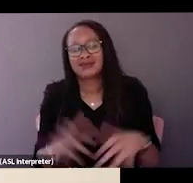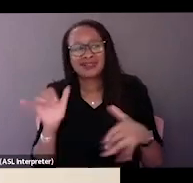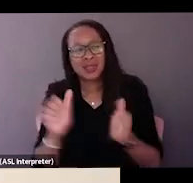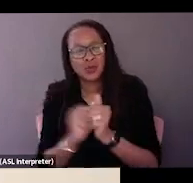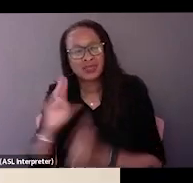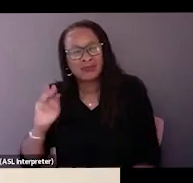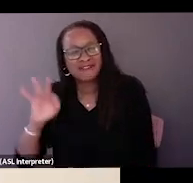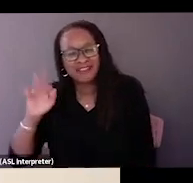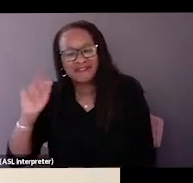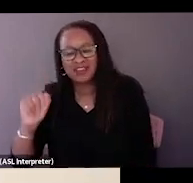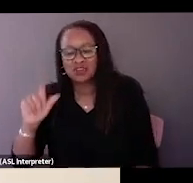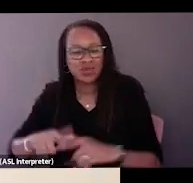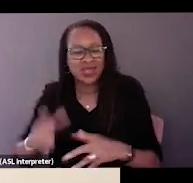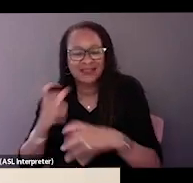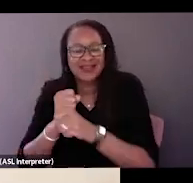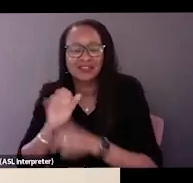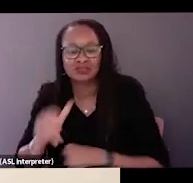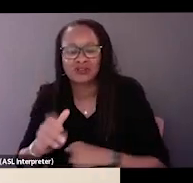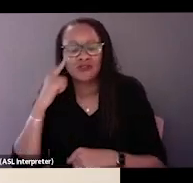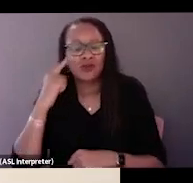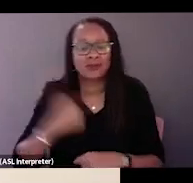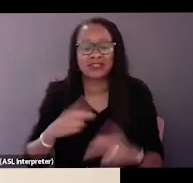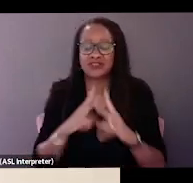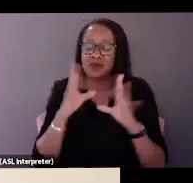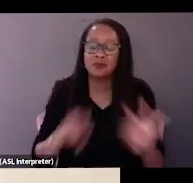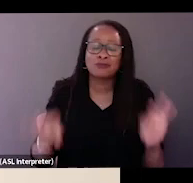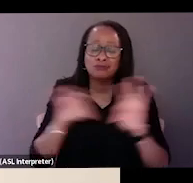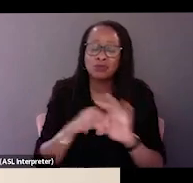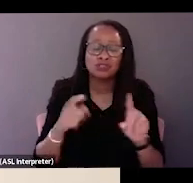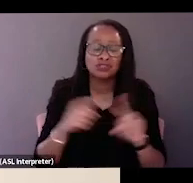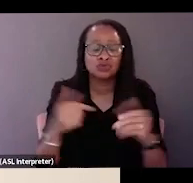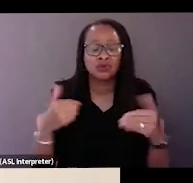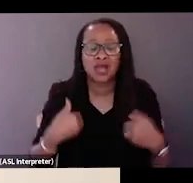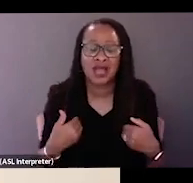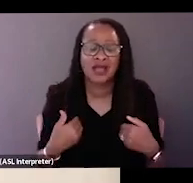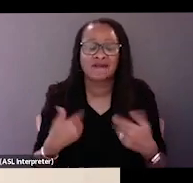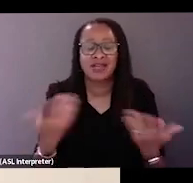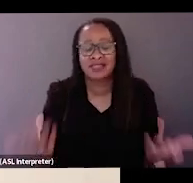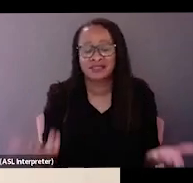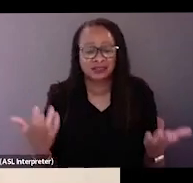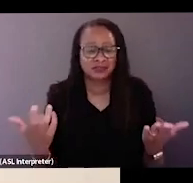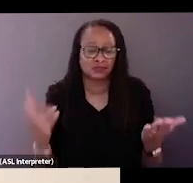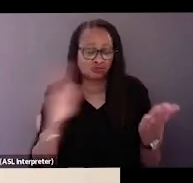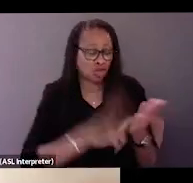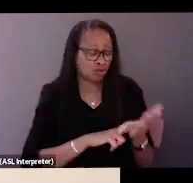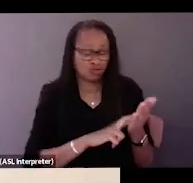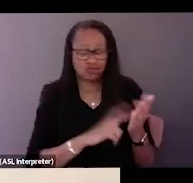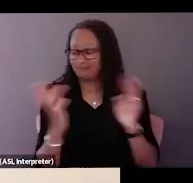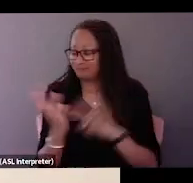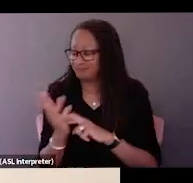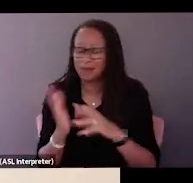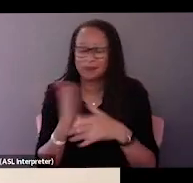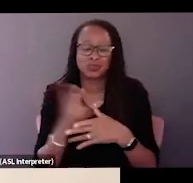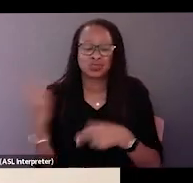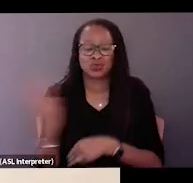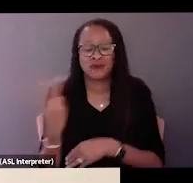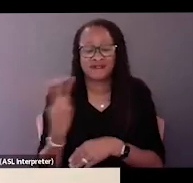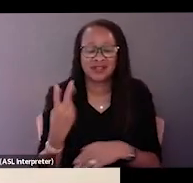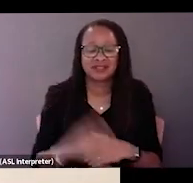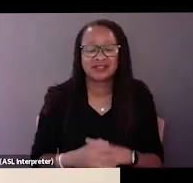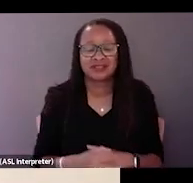solo este encuentro entre nosotras dos, o entre mi búsqueda de